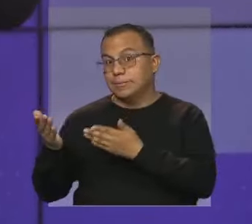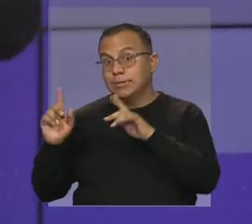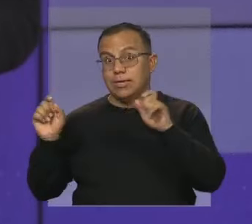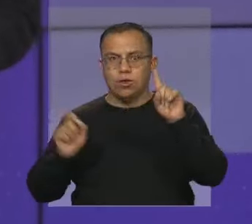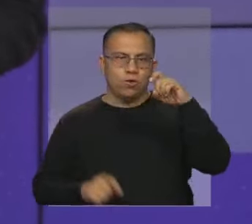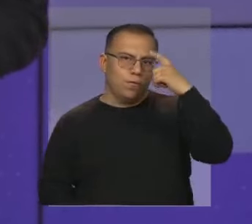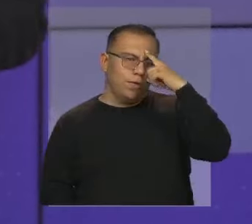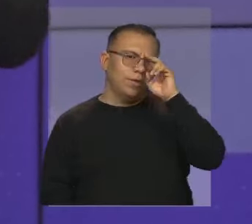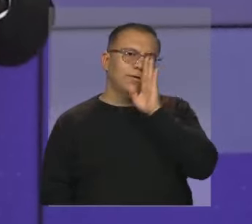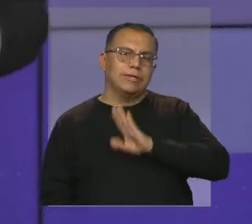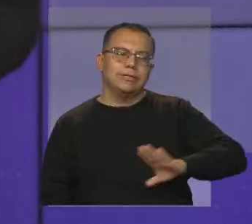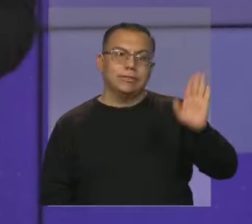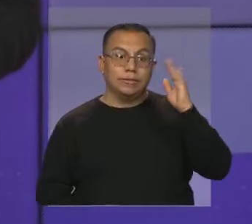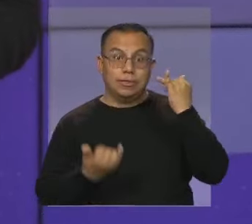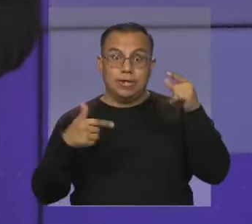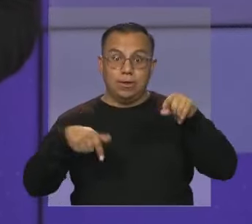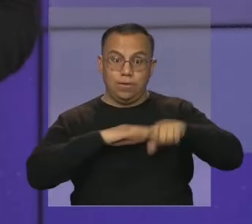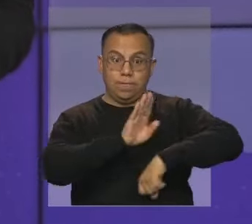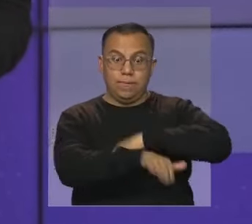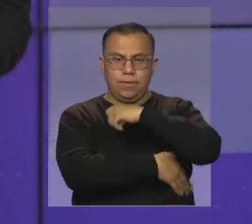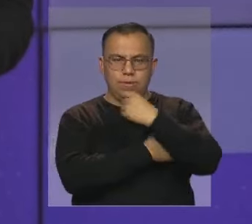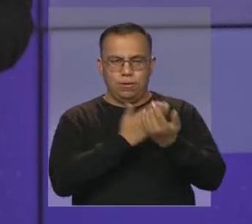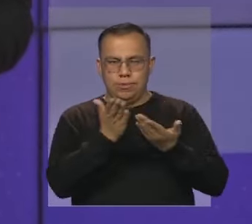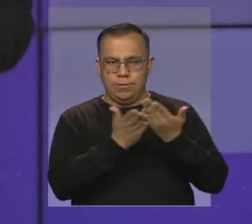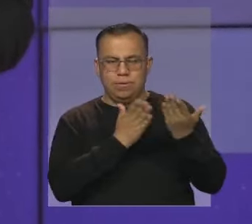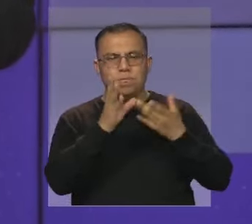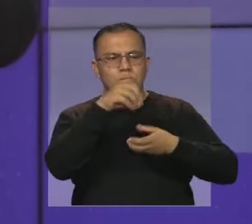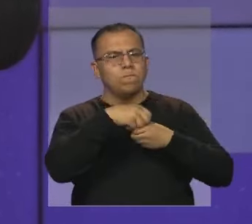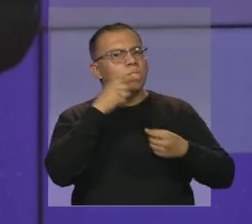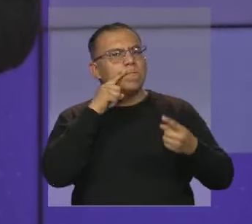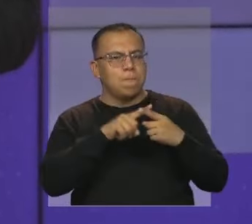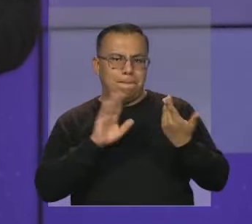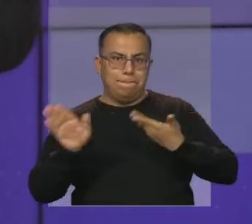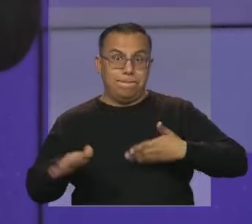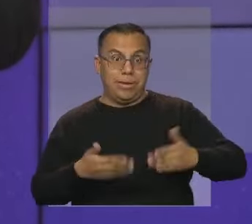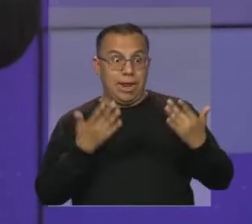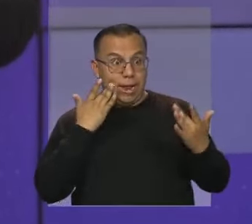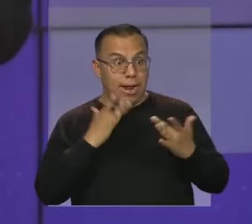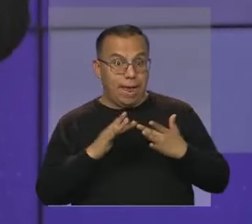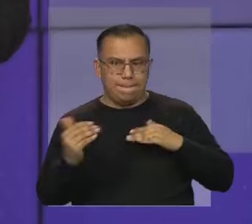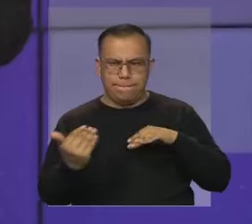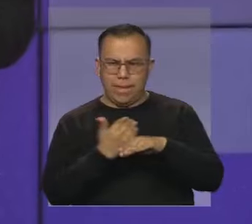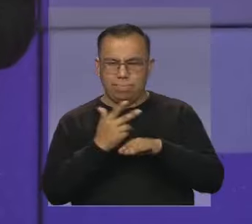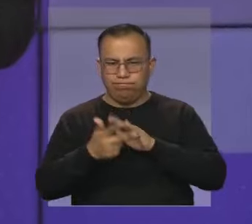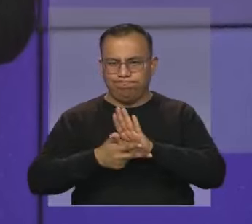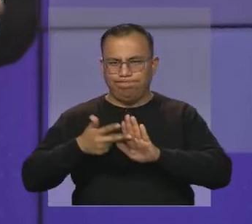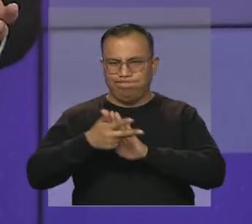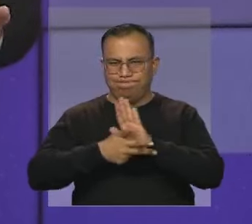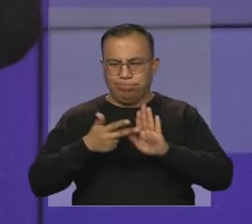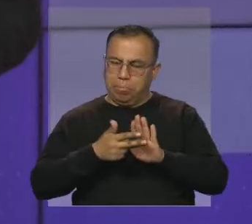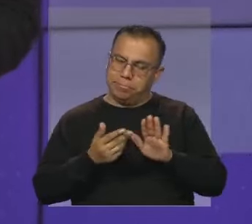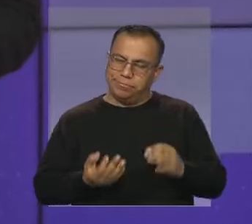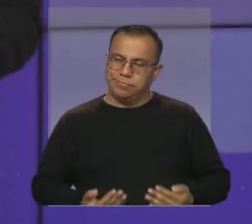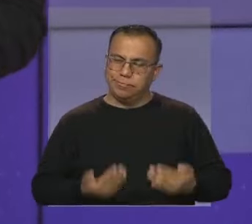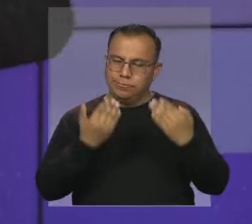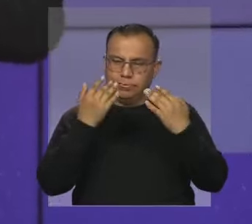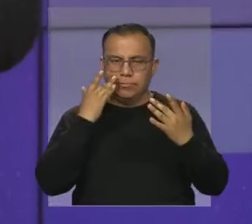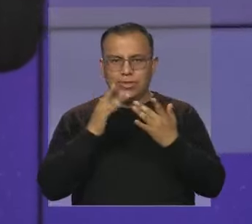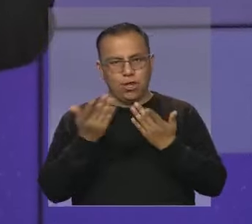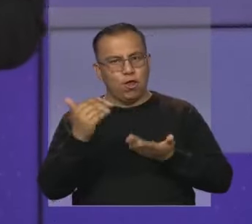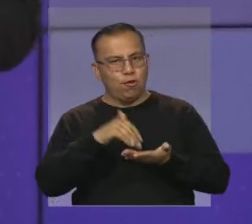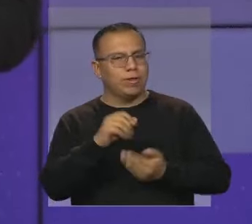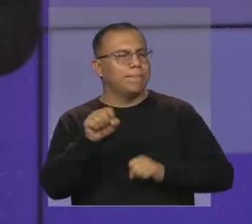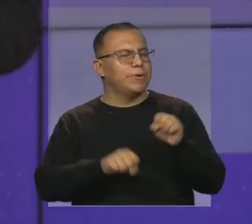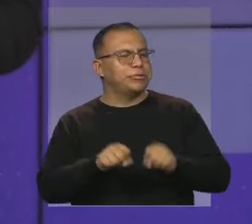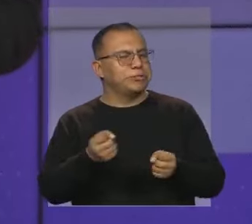y el gobierno nacional a través del Ministerio de transporte anunció el plan para mejorar las vías férreas de Colombia y así garantizar otra